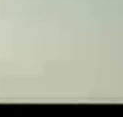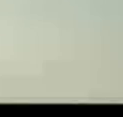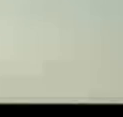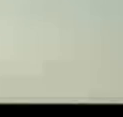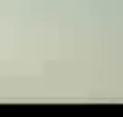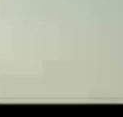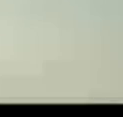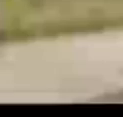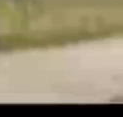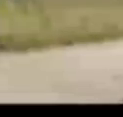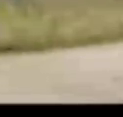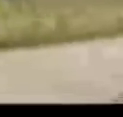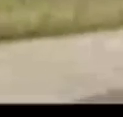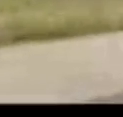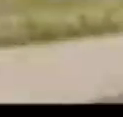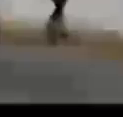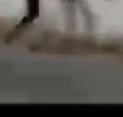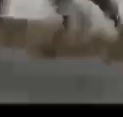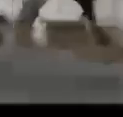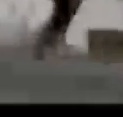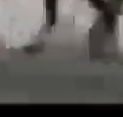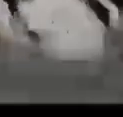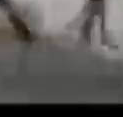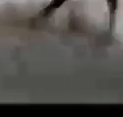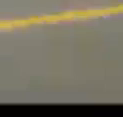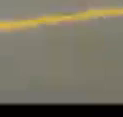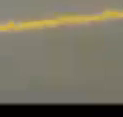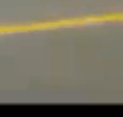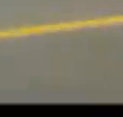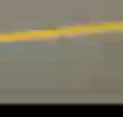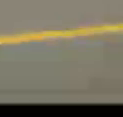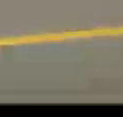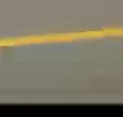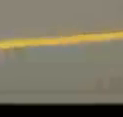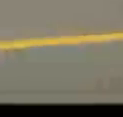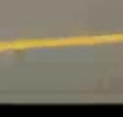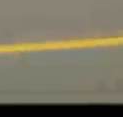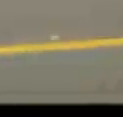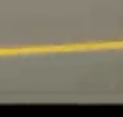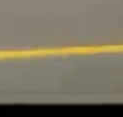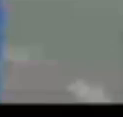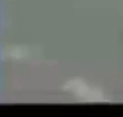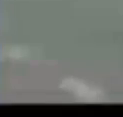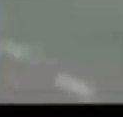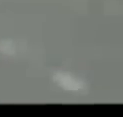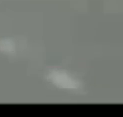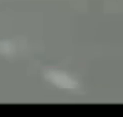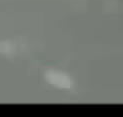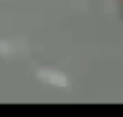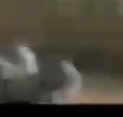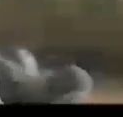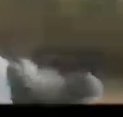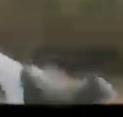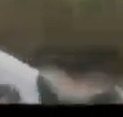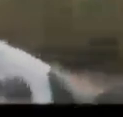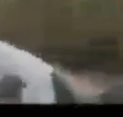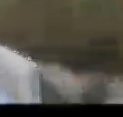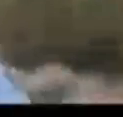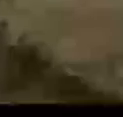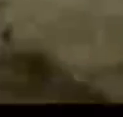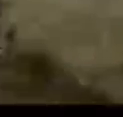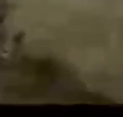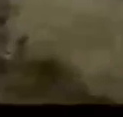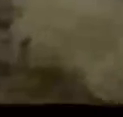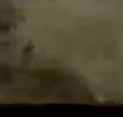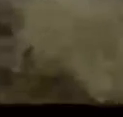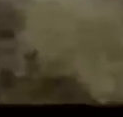y fortaleza. Hemos avanzado mucho. Hoy la patria está llena de dignidad, pero aún falta mucho por hacer.